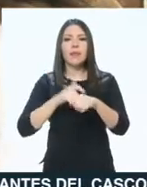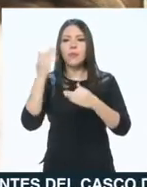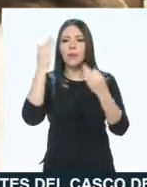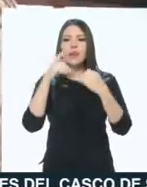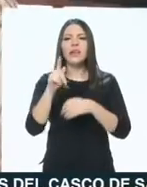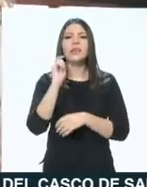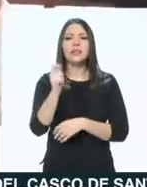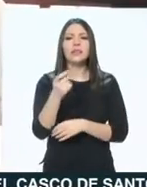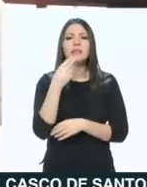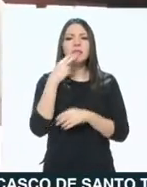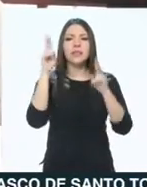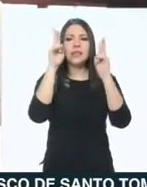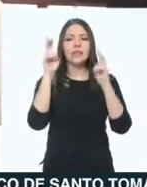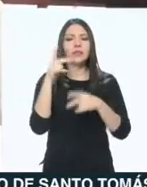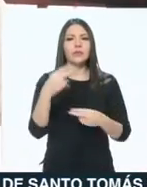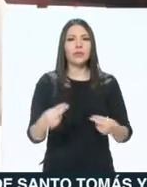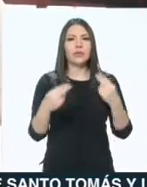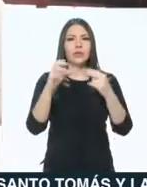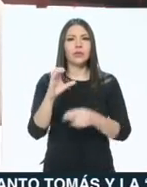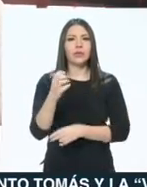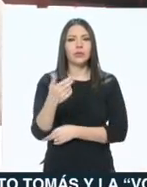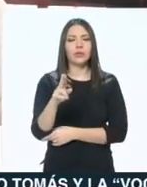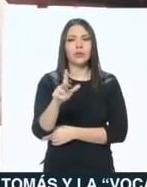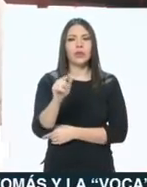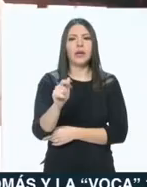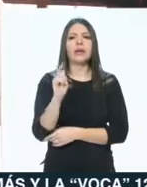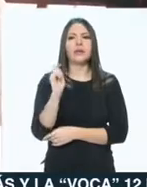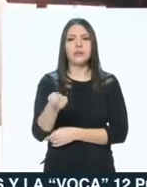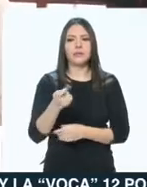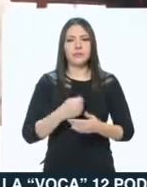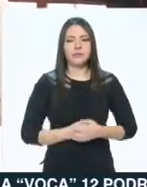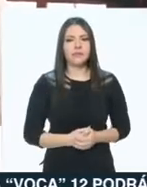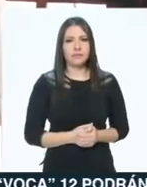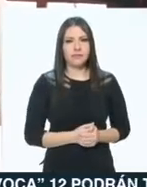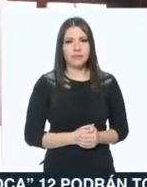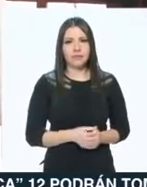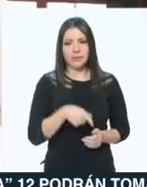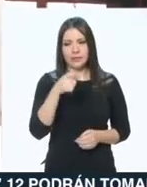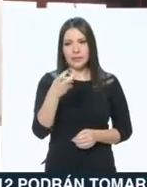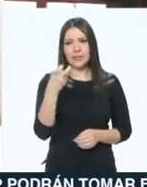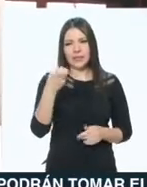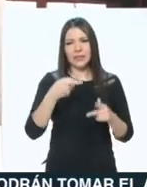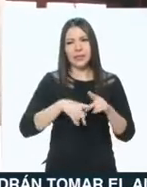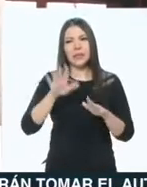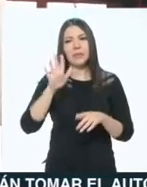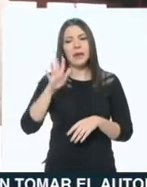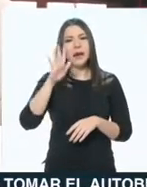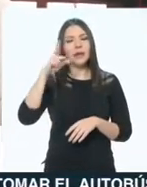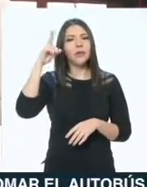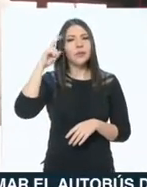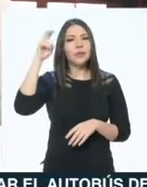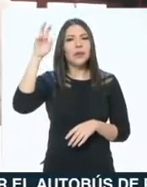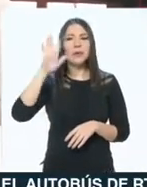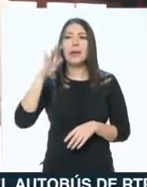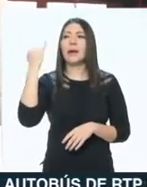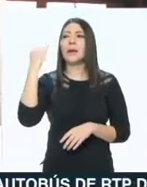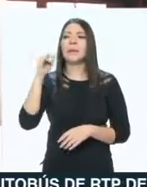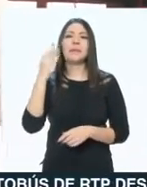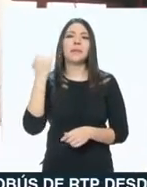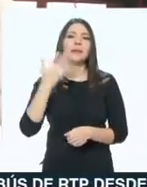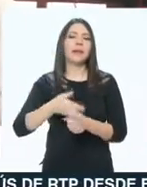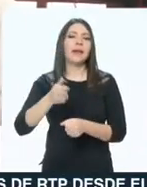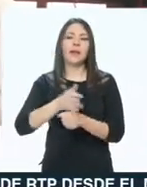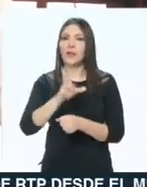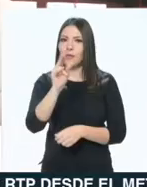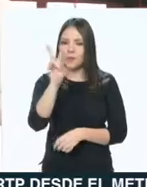Chula? Pues es un concepto que nació de un sueño, la verdad, aunque suene un poco cursi, de un sueño, y